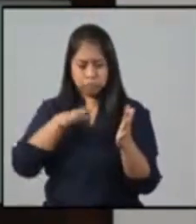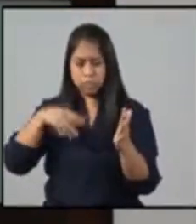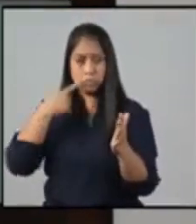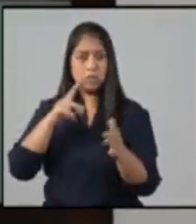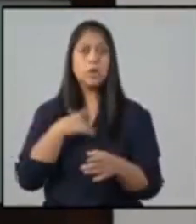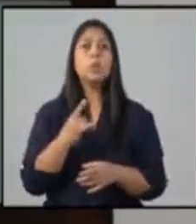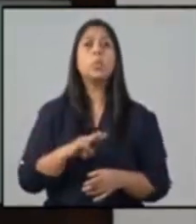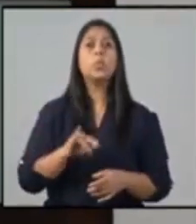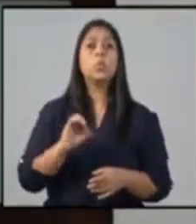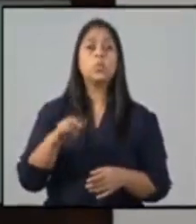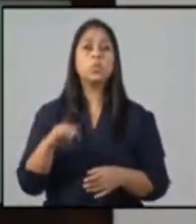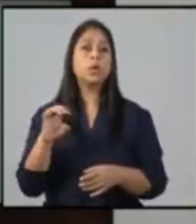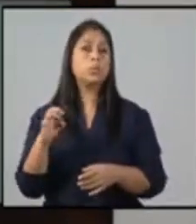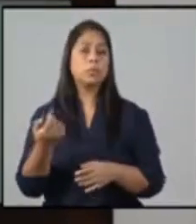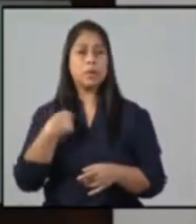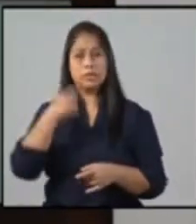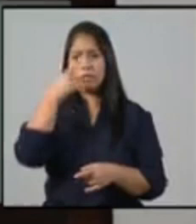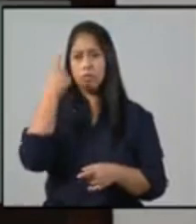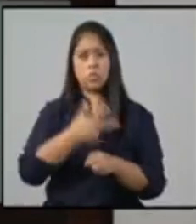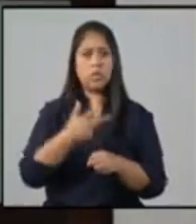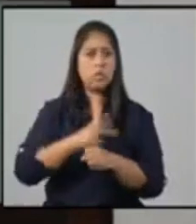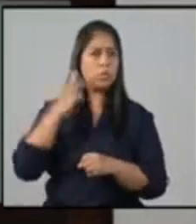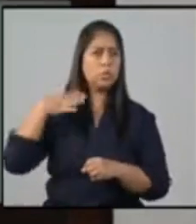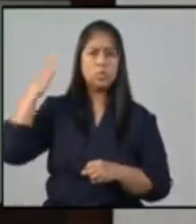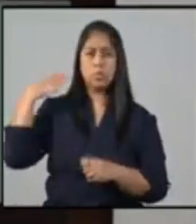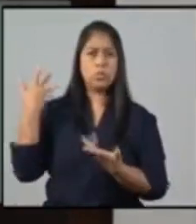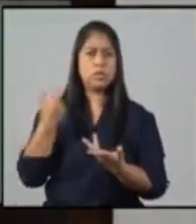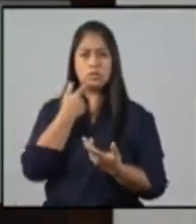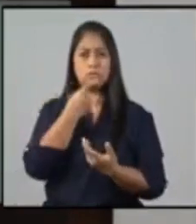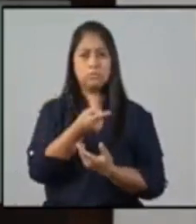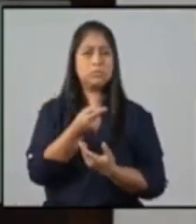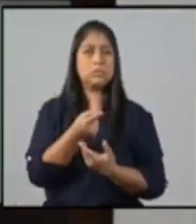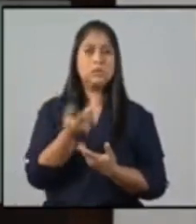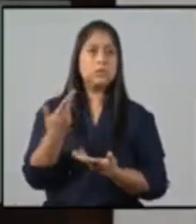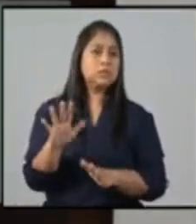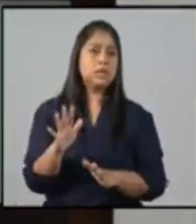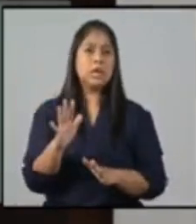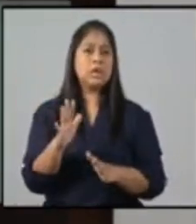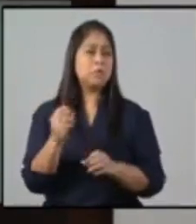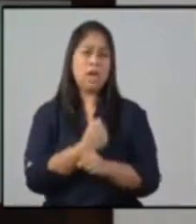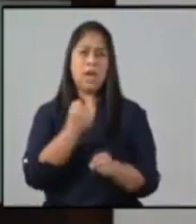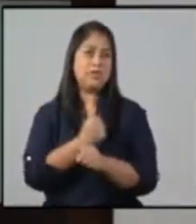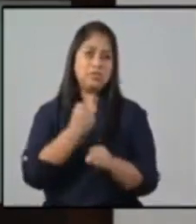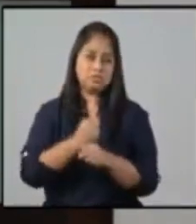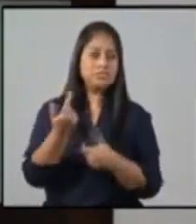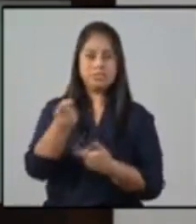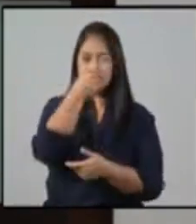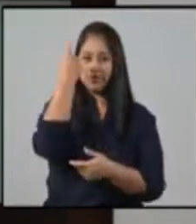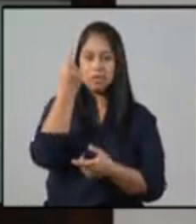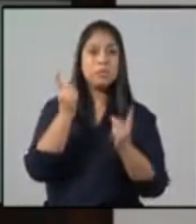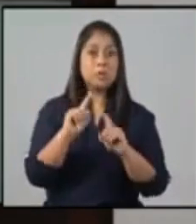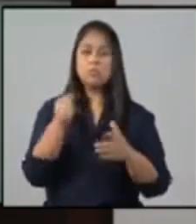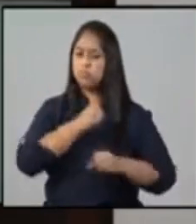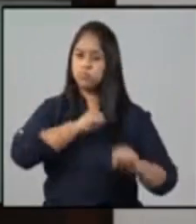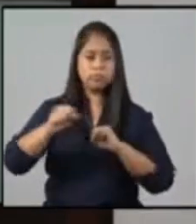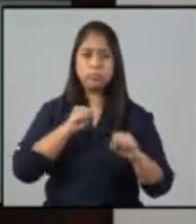Europea, trabajamos con Guatemala desde hace, como mencionó el canciller, hace décadas, pero con bastante intensidad